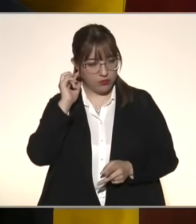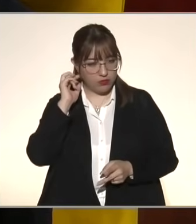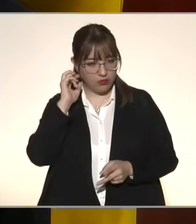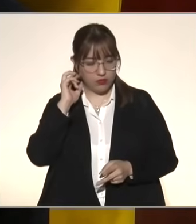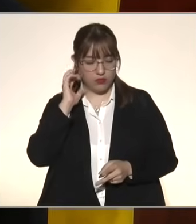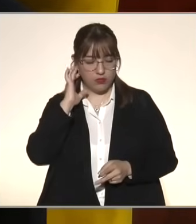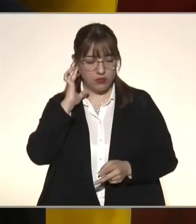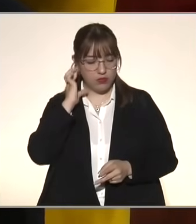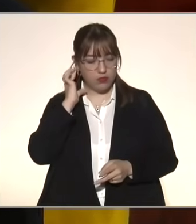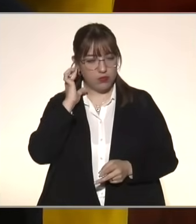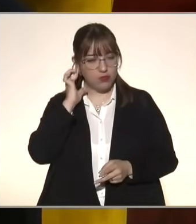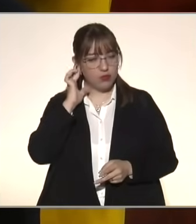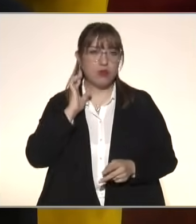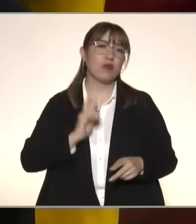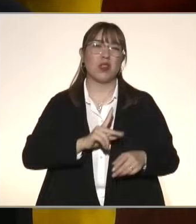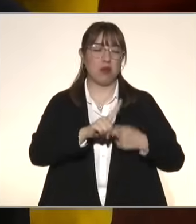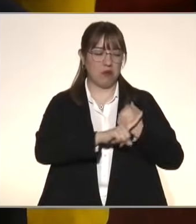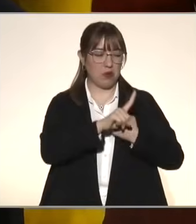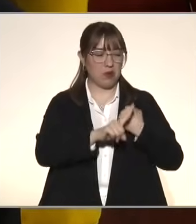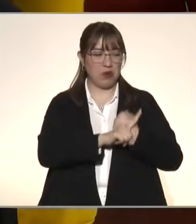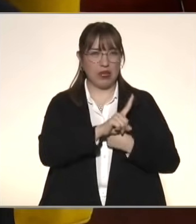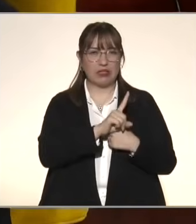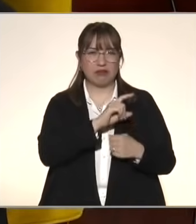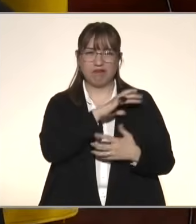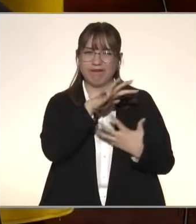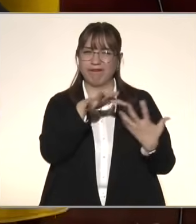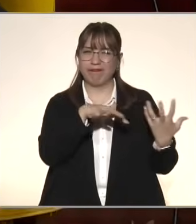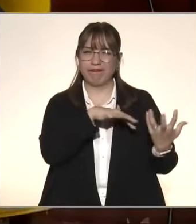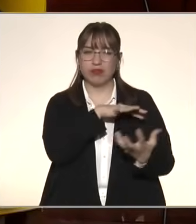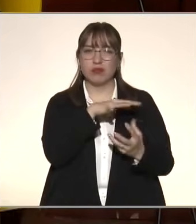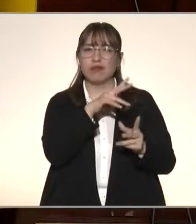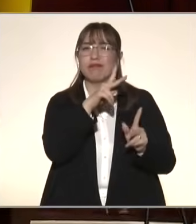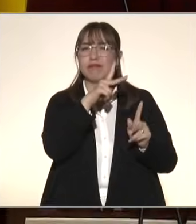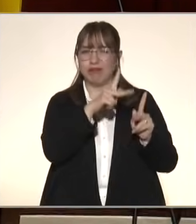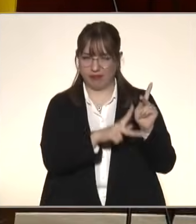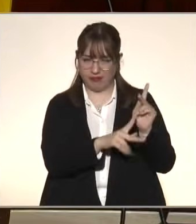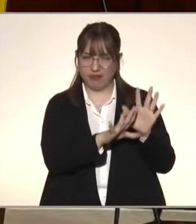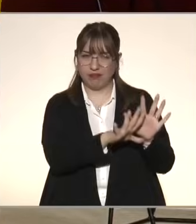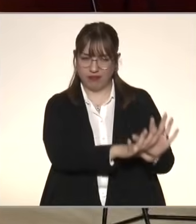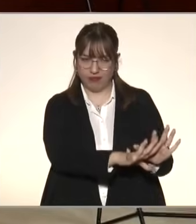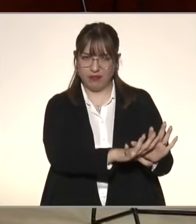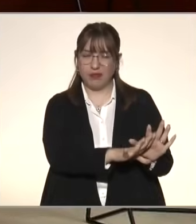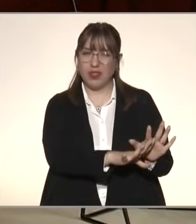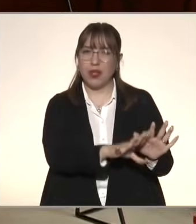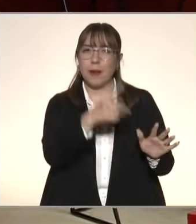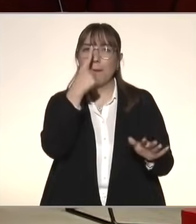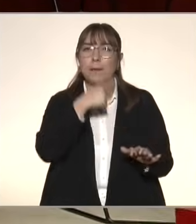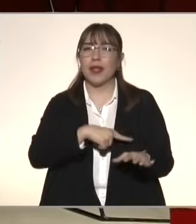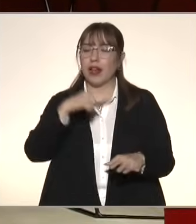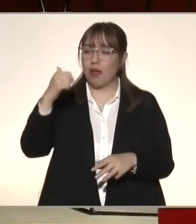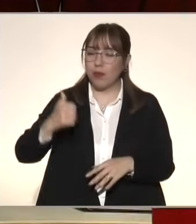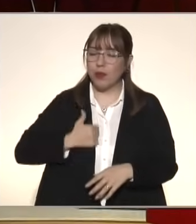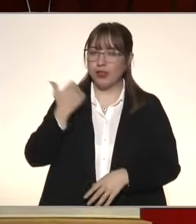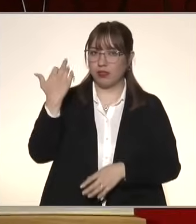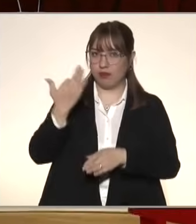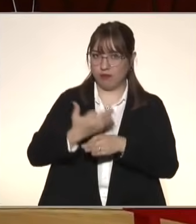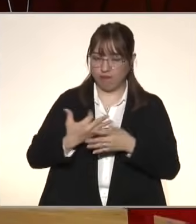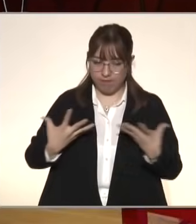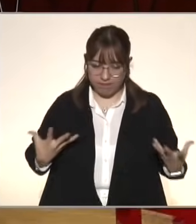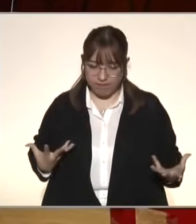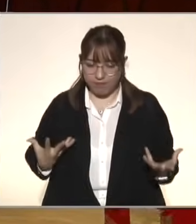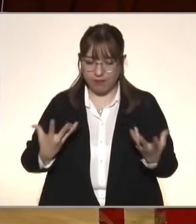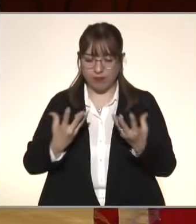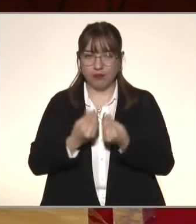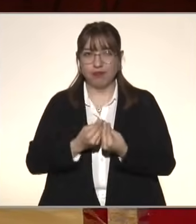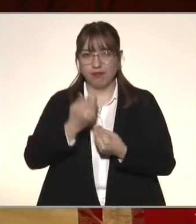compartir, darle como peso a eso de compartir estas épocas como un momento de reflexión. Ahora, también